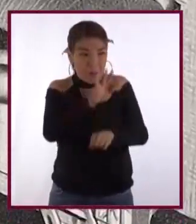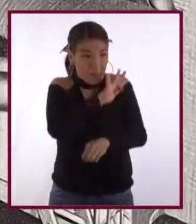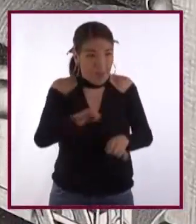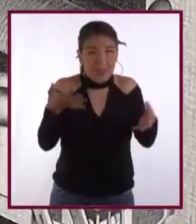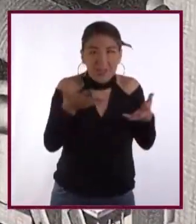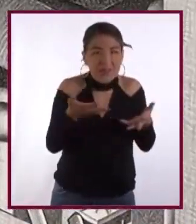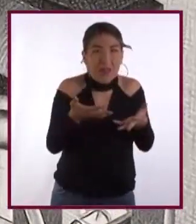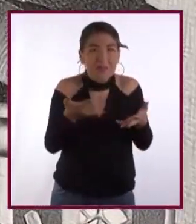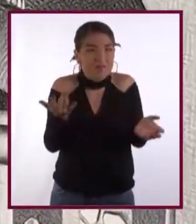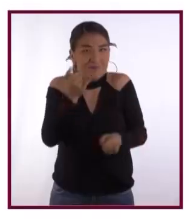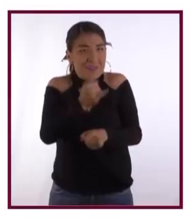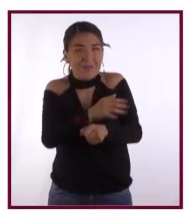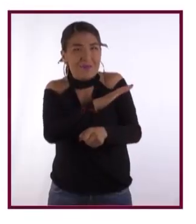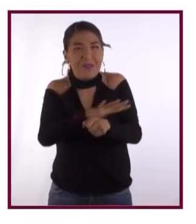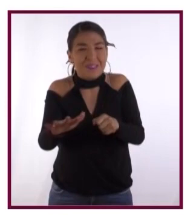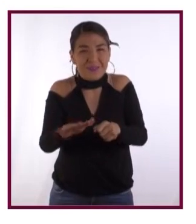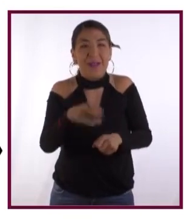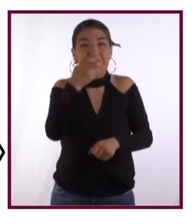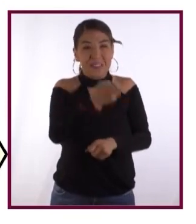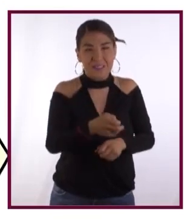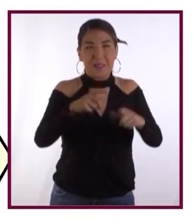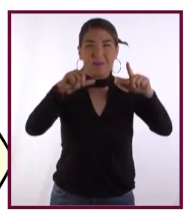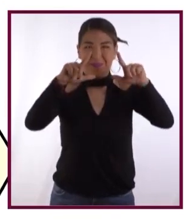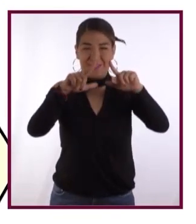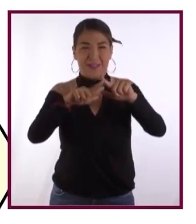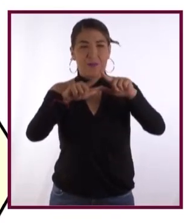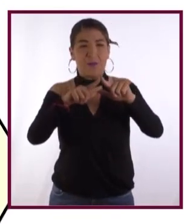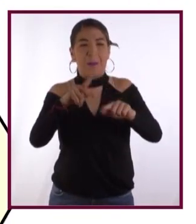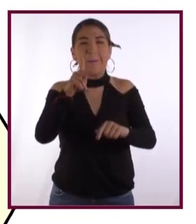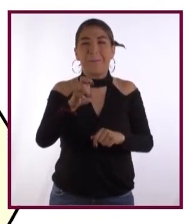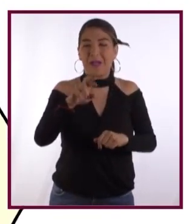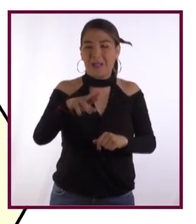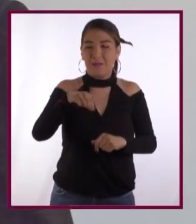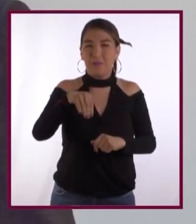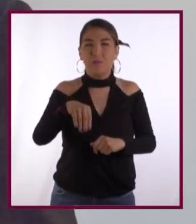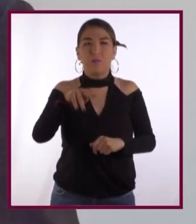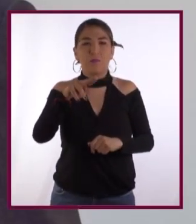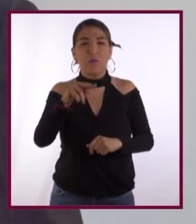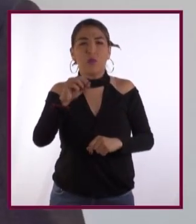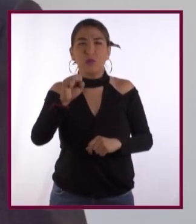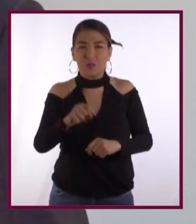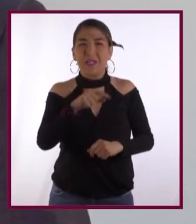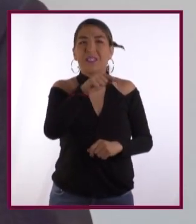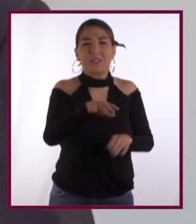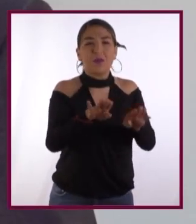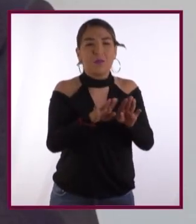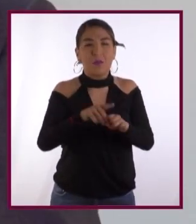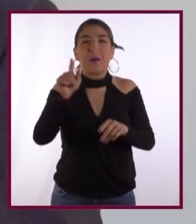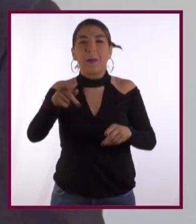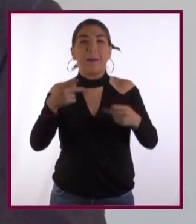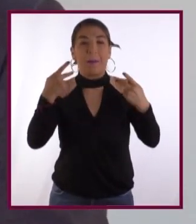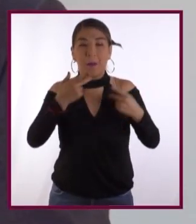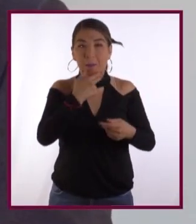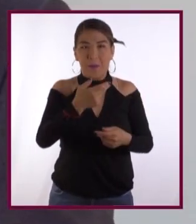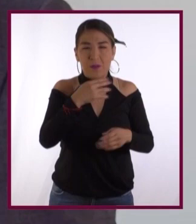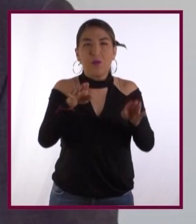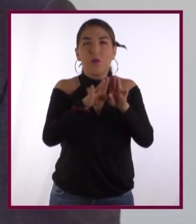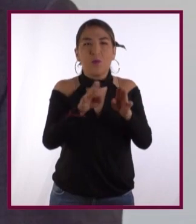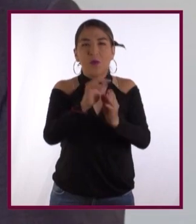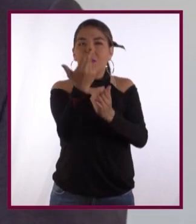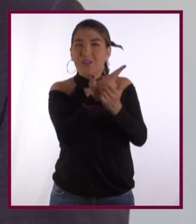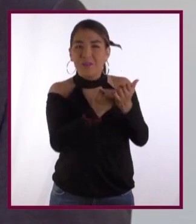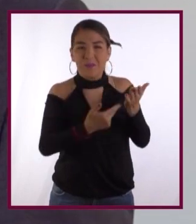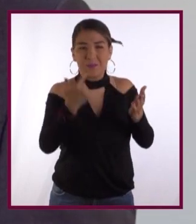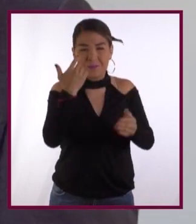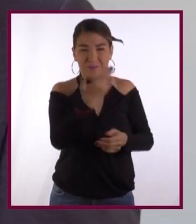formas imposibles. Ahora que hemos mencionado el triángulo de Penrose, nos quedaremos con el personaje cuyo apellido le